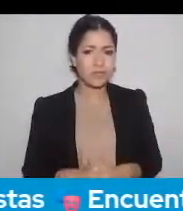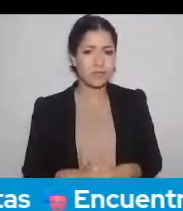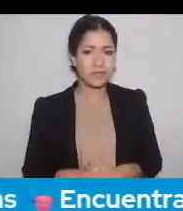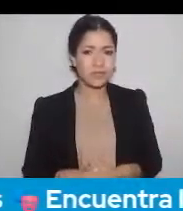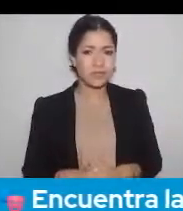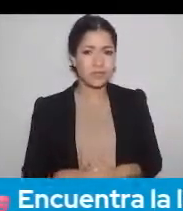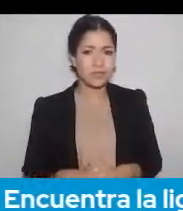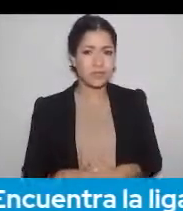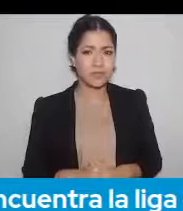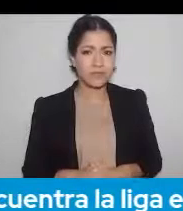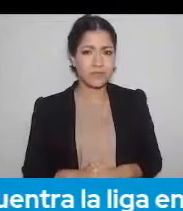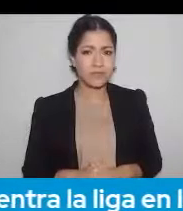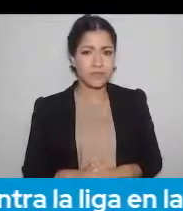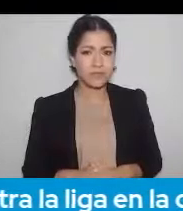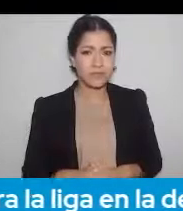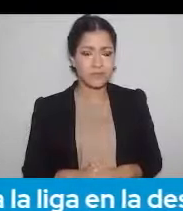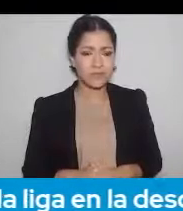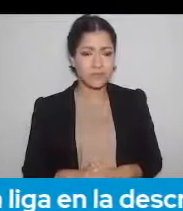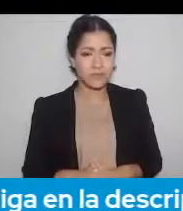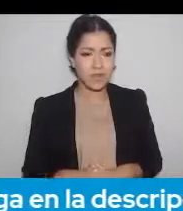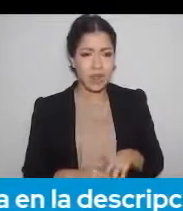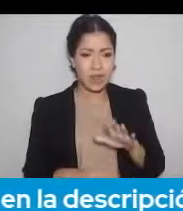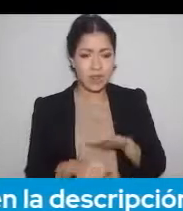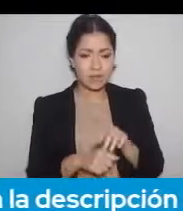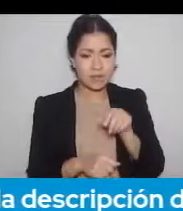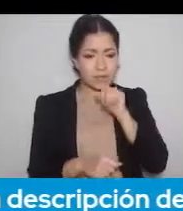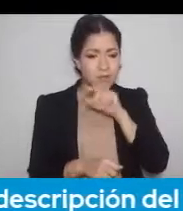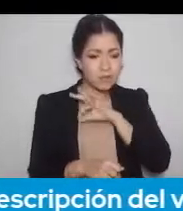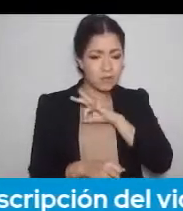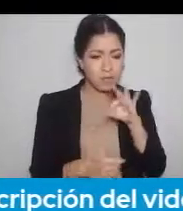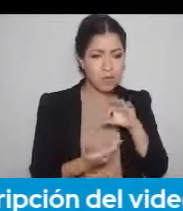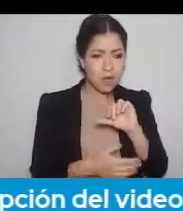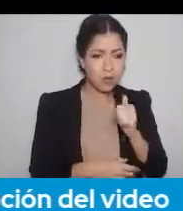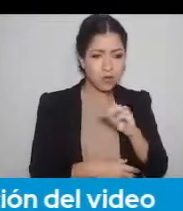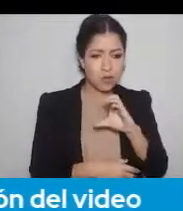La grande es para salir del teatro. La otra es un cofre que está en mi camerino.